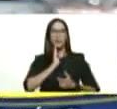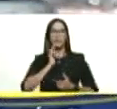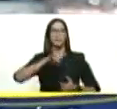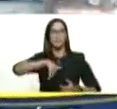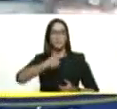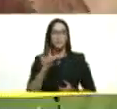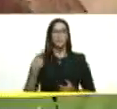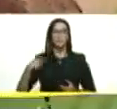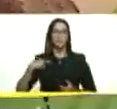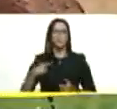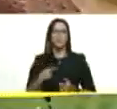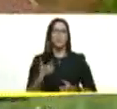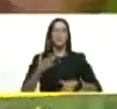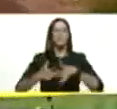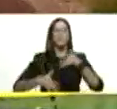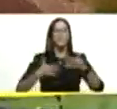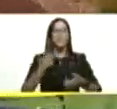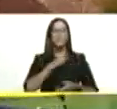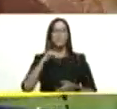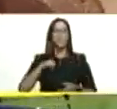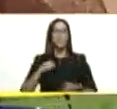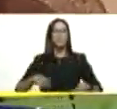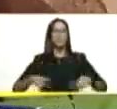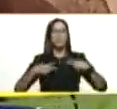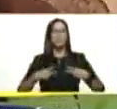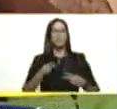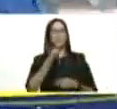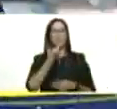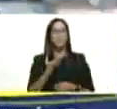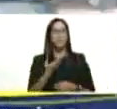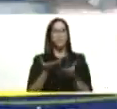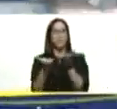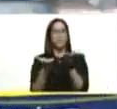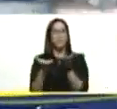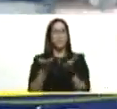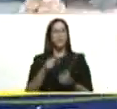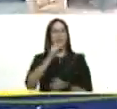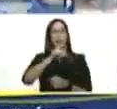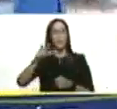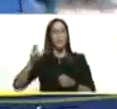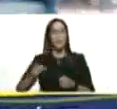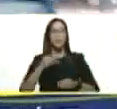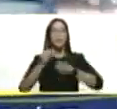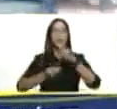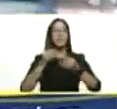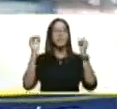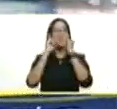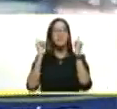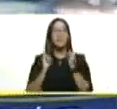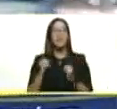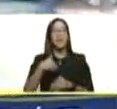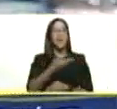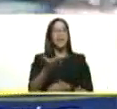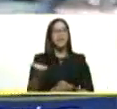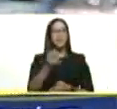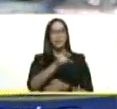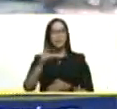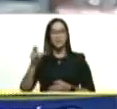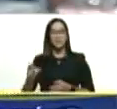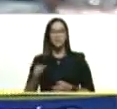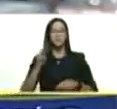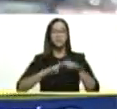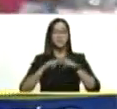tener, sentir que nuestra vida es útil para servir a los demás, para ser feliz a los demás, para construir